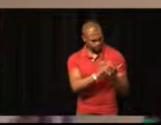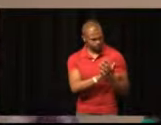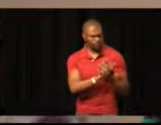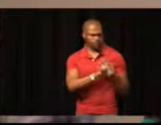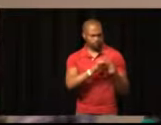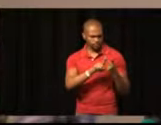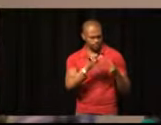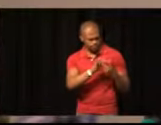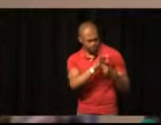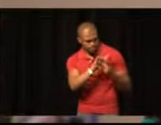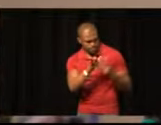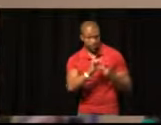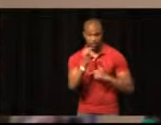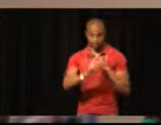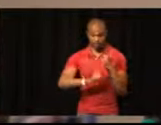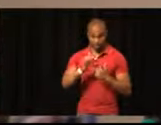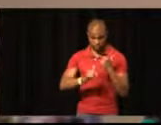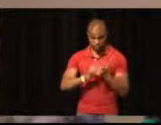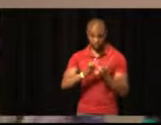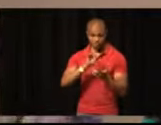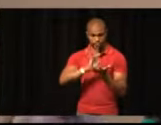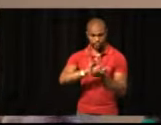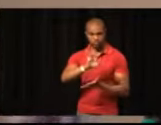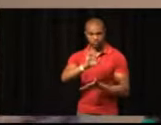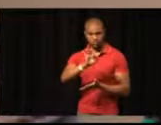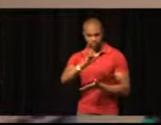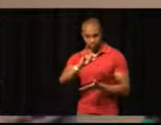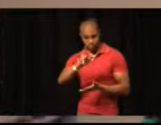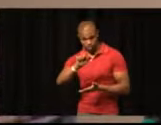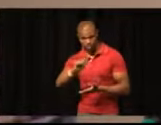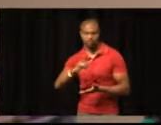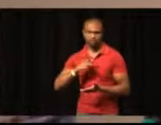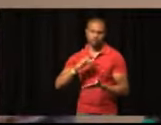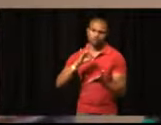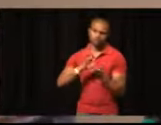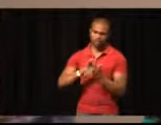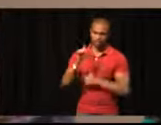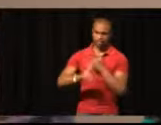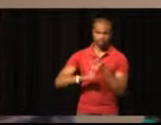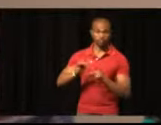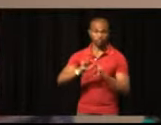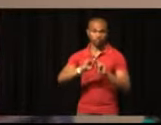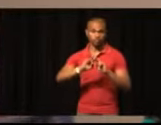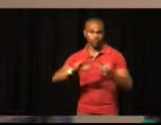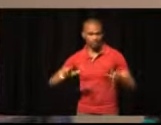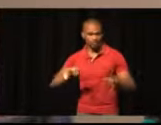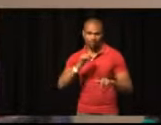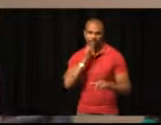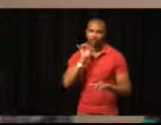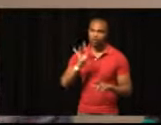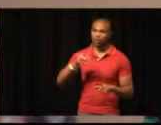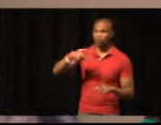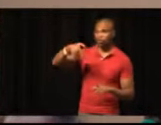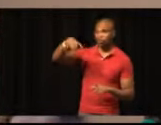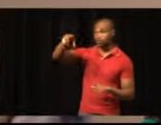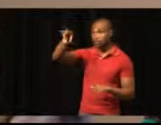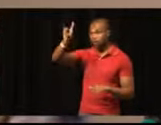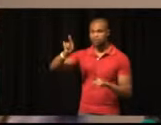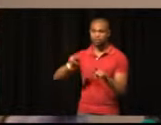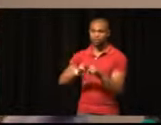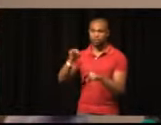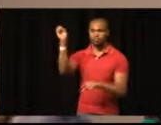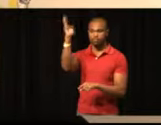organizásemos, planificásemos un trabajo con eficacia, vamos a tener entonces una acción diferente, no solamente